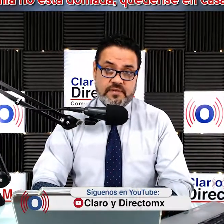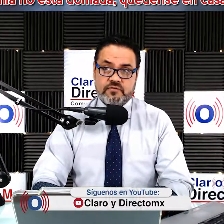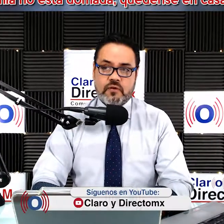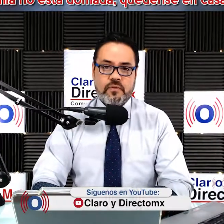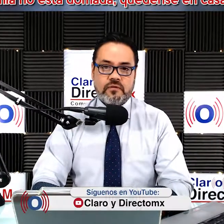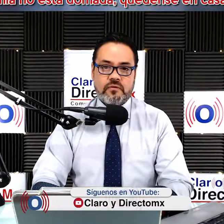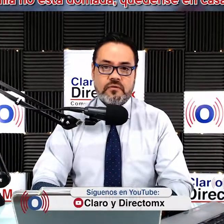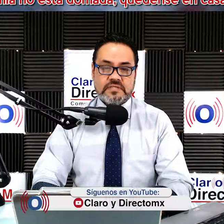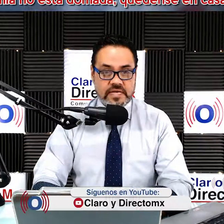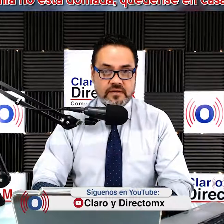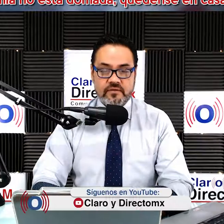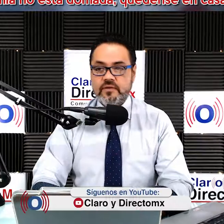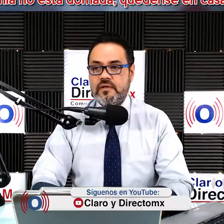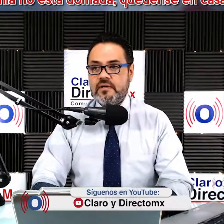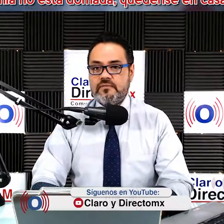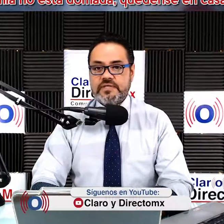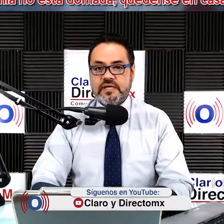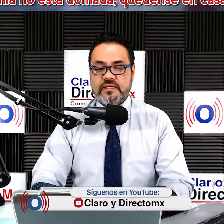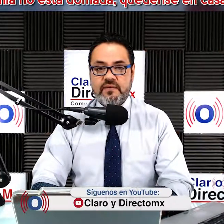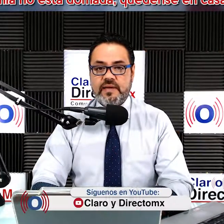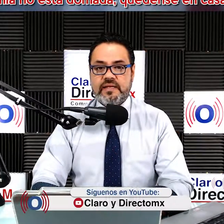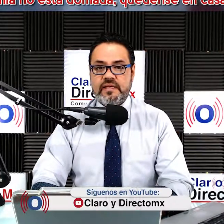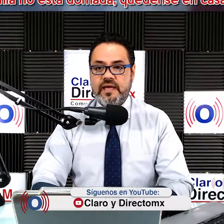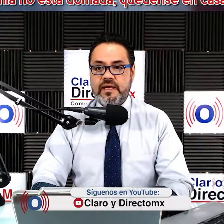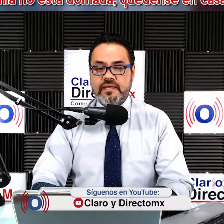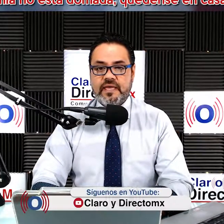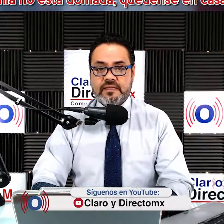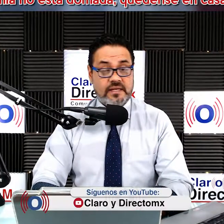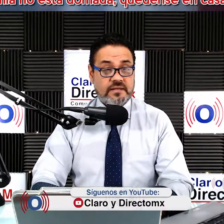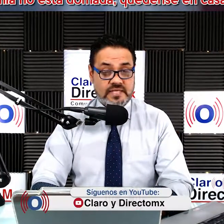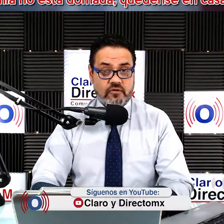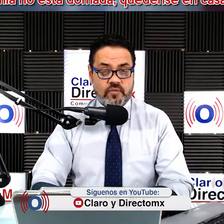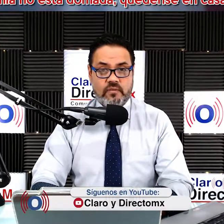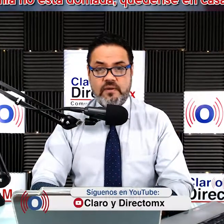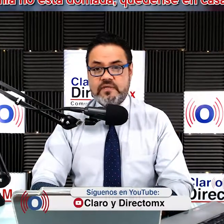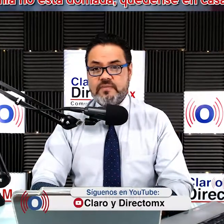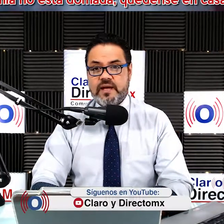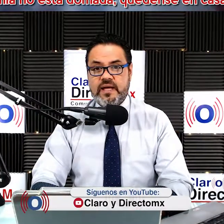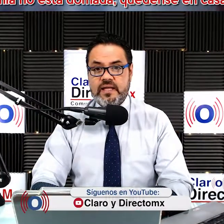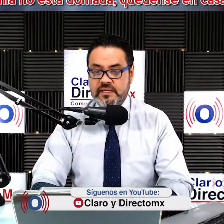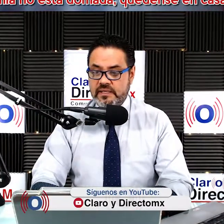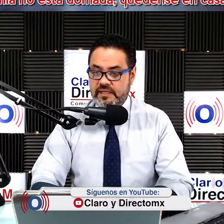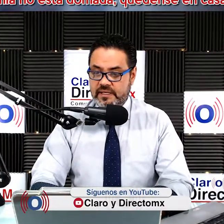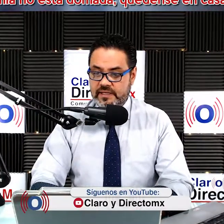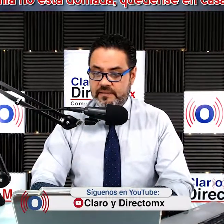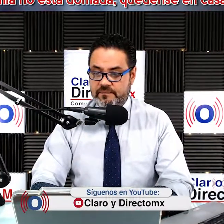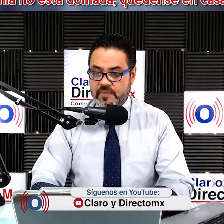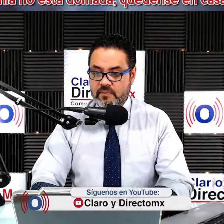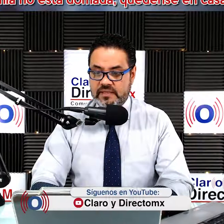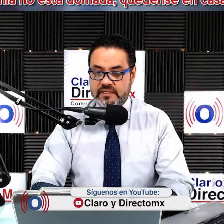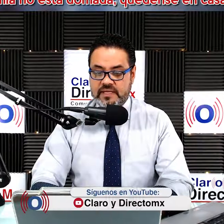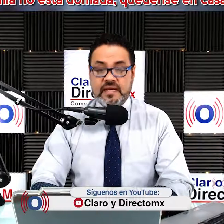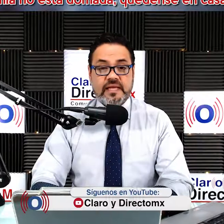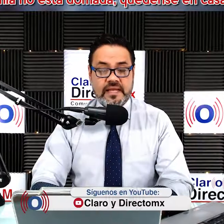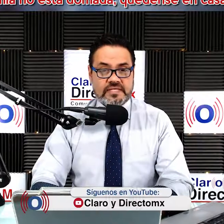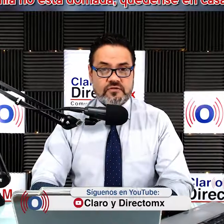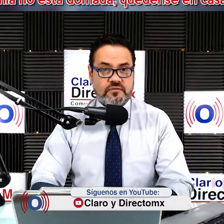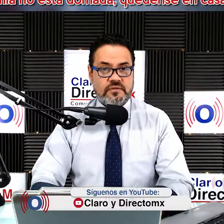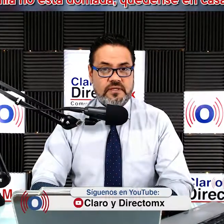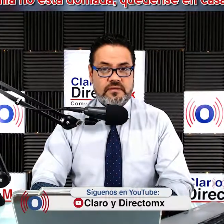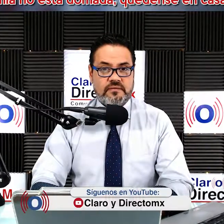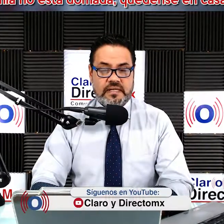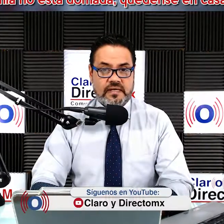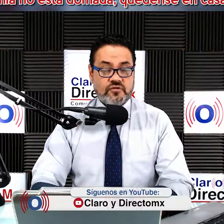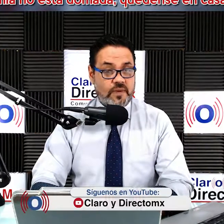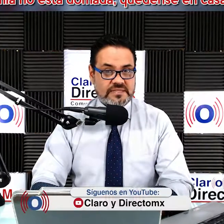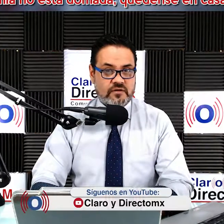y es además un argumento cierto, mucha gente vive al día y ya tiene serios problemas para mantener el ingreso